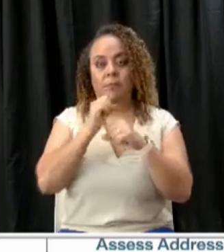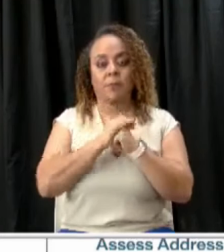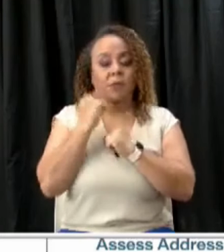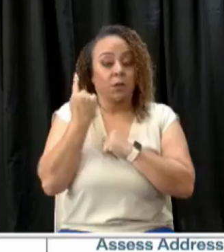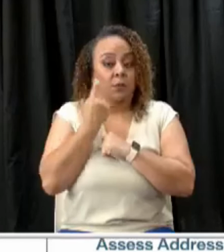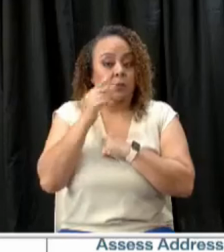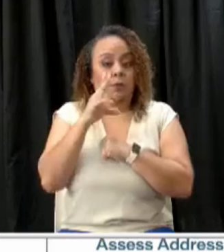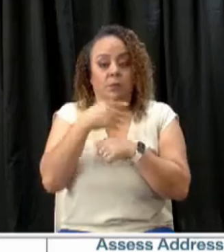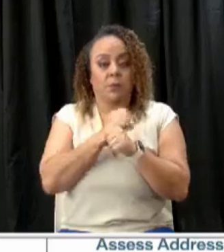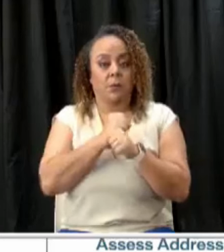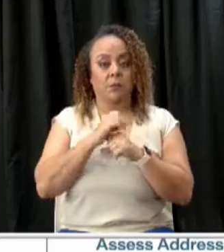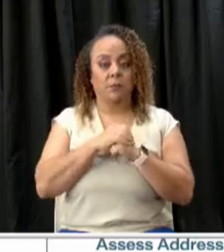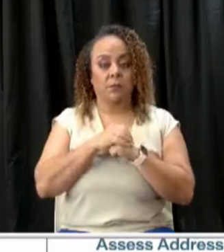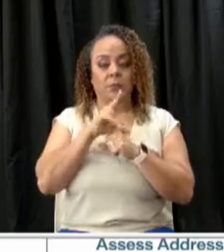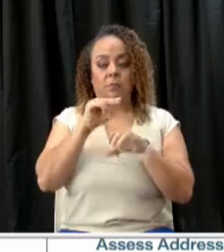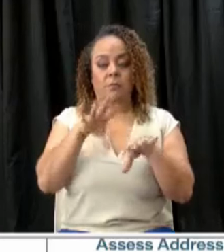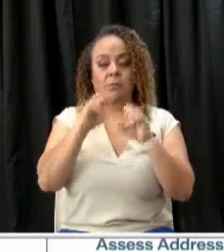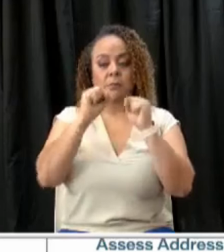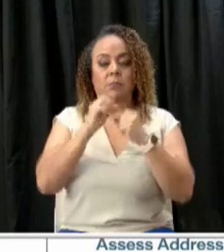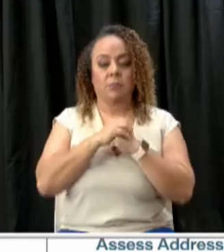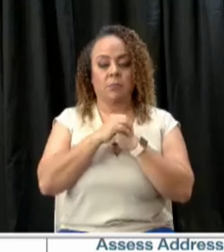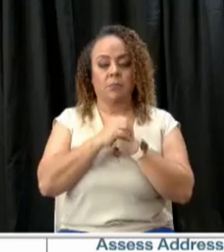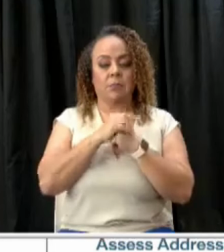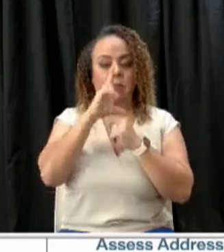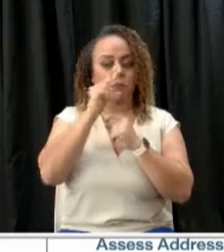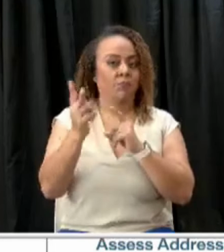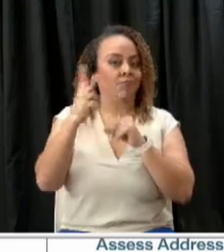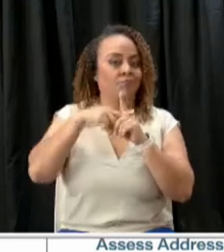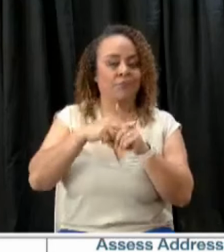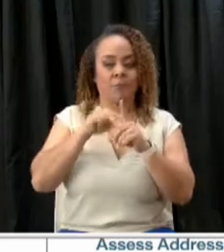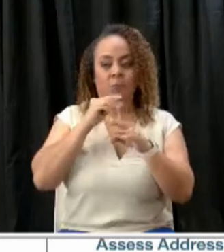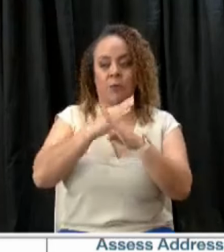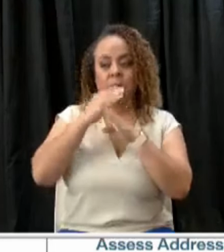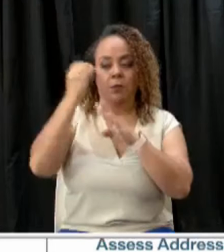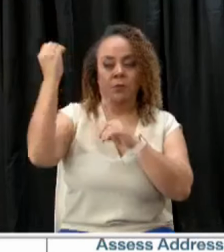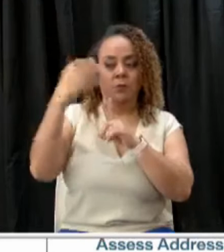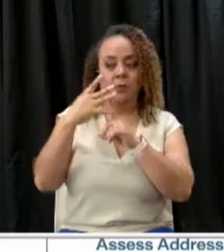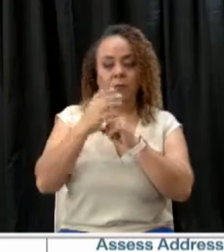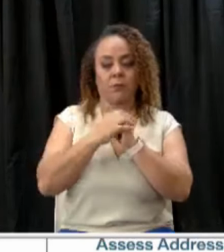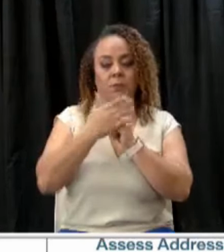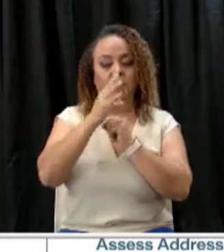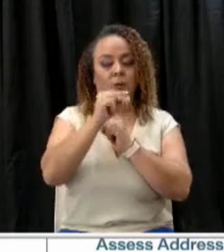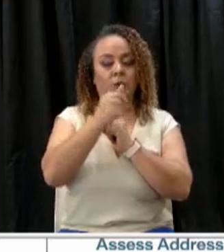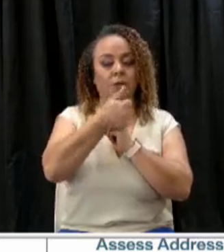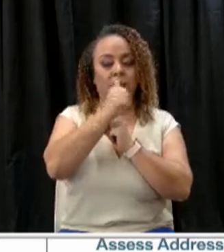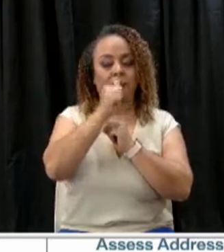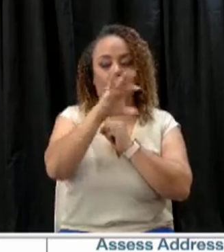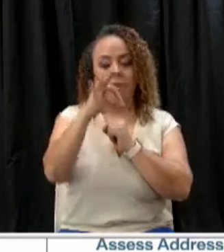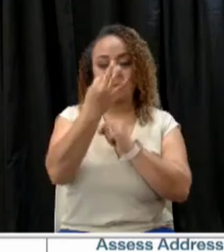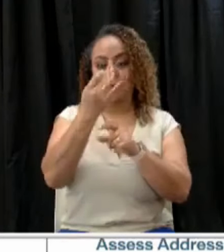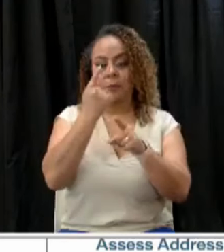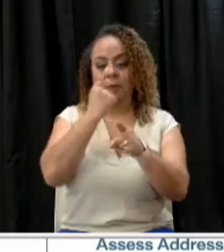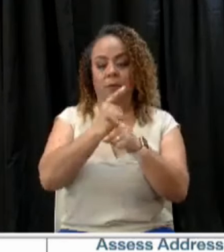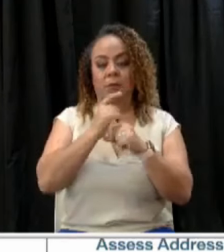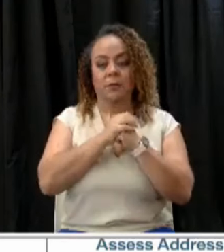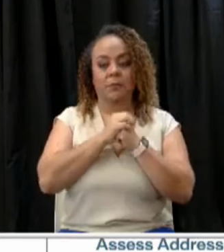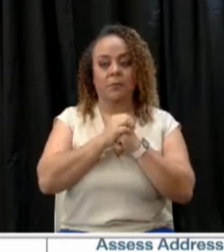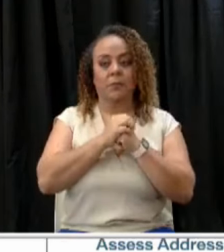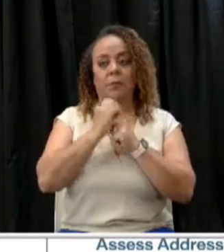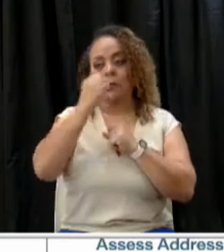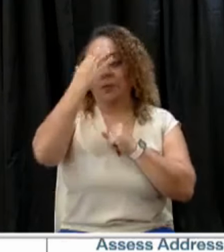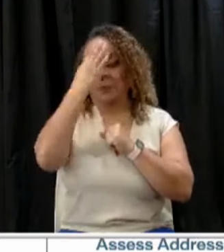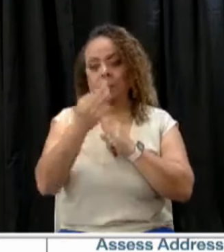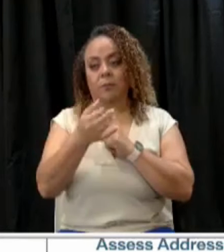simplemente no lo hace, no lo toma, no se aplica el bloqueador, uh-huh, solar, no se hidrata de la forma correcta, o cree que la